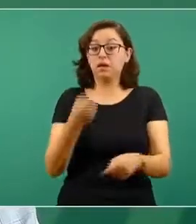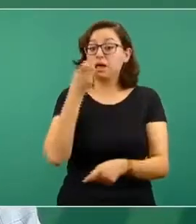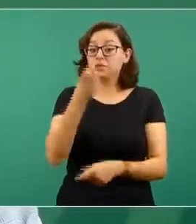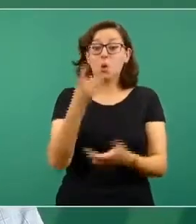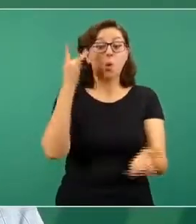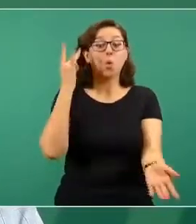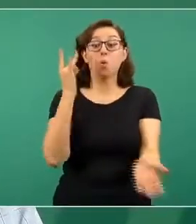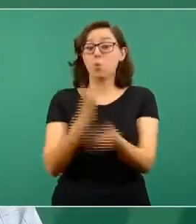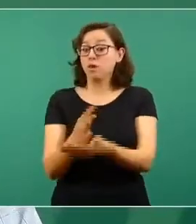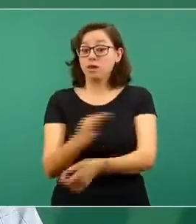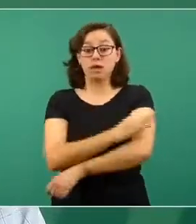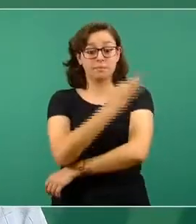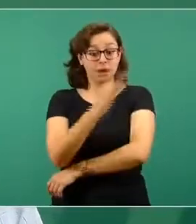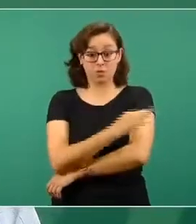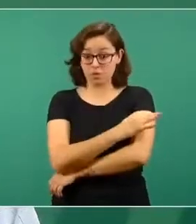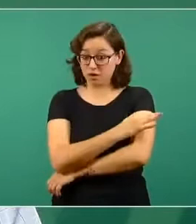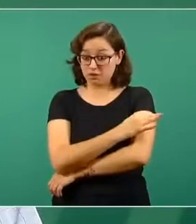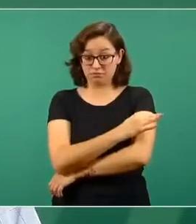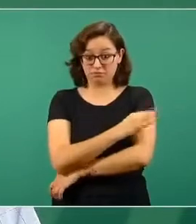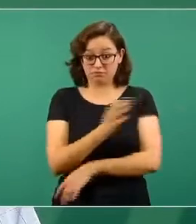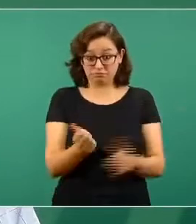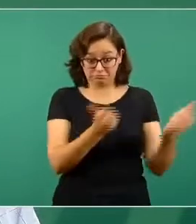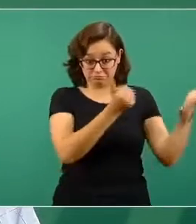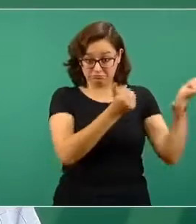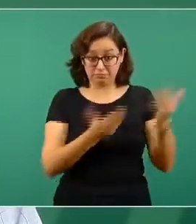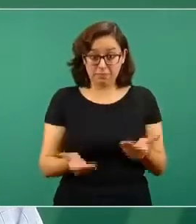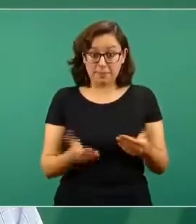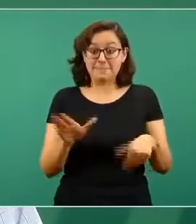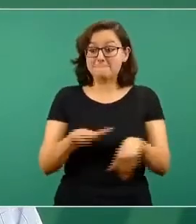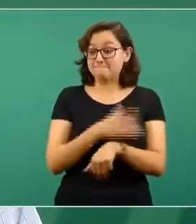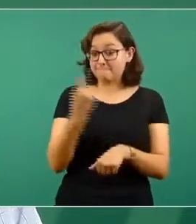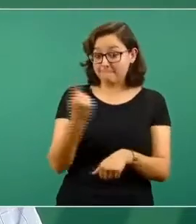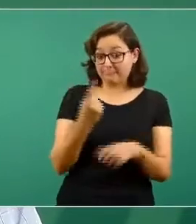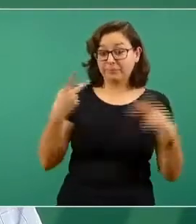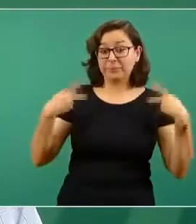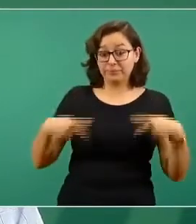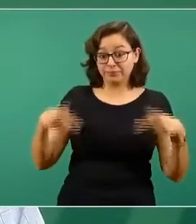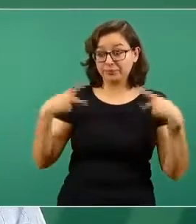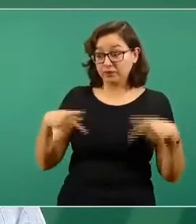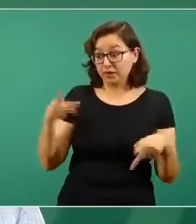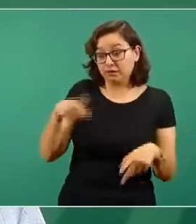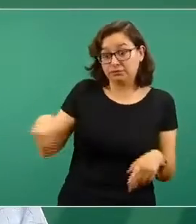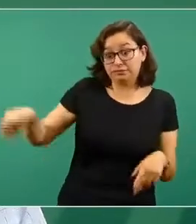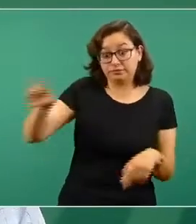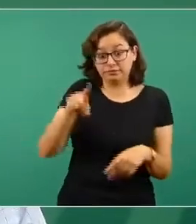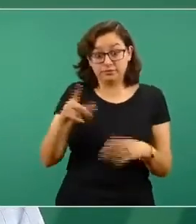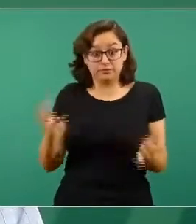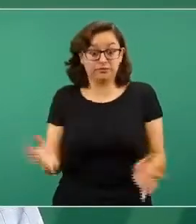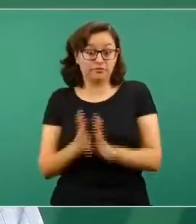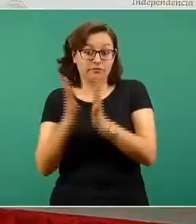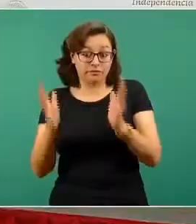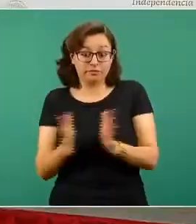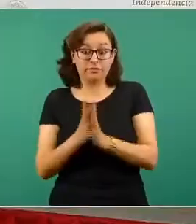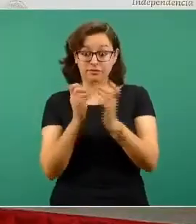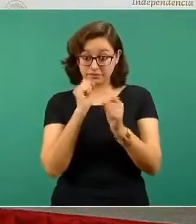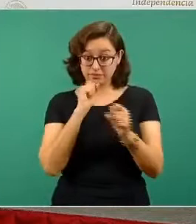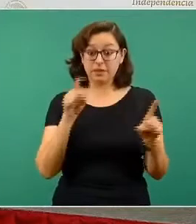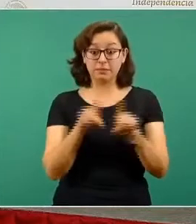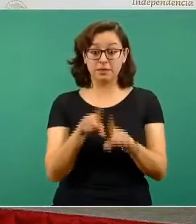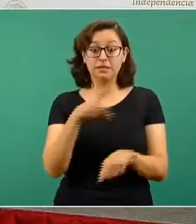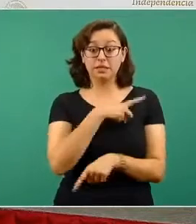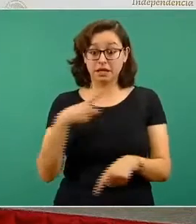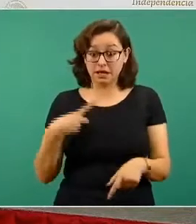que la población lo reconozca porque ellos tienen una participación especial. Es decir, no podemos en este momento